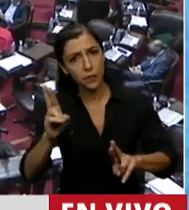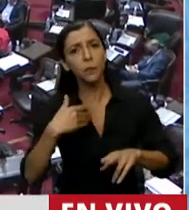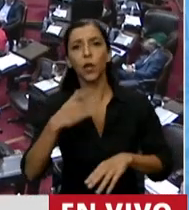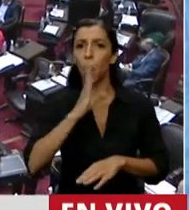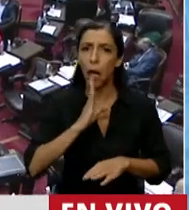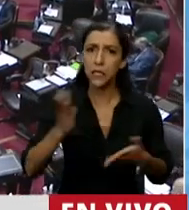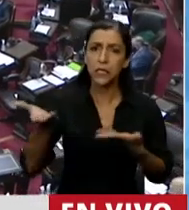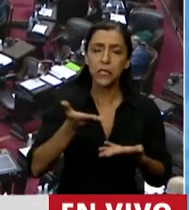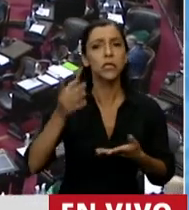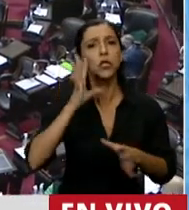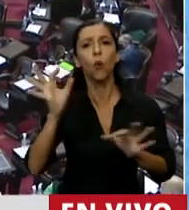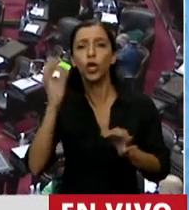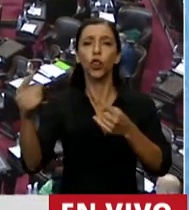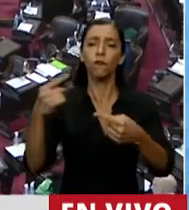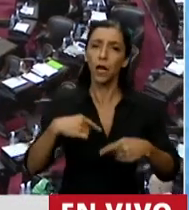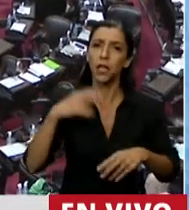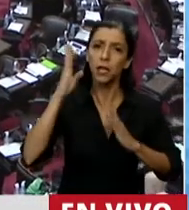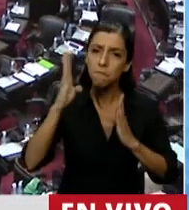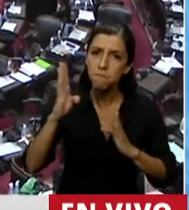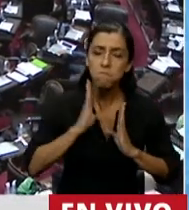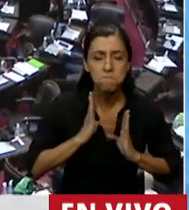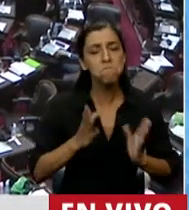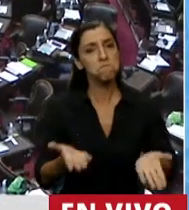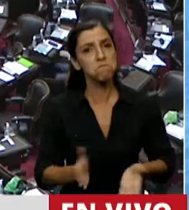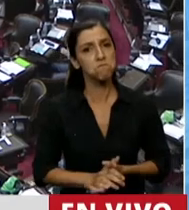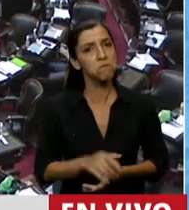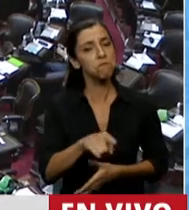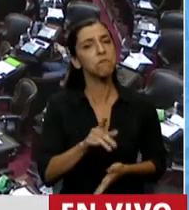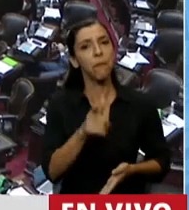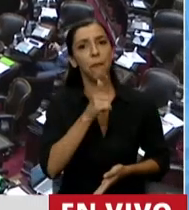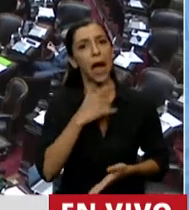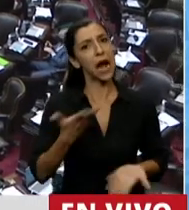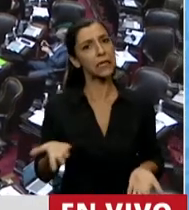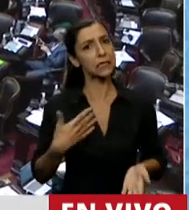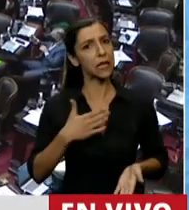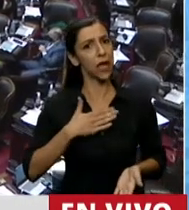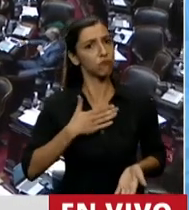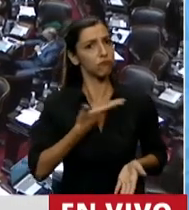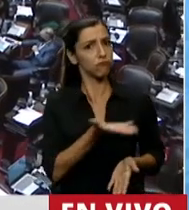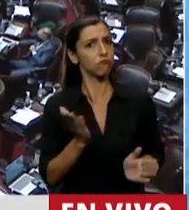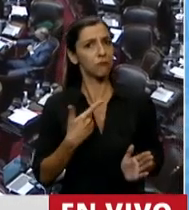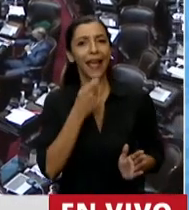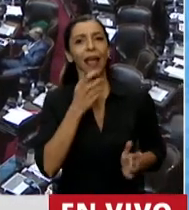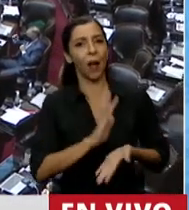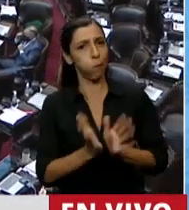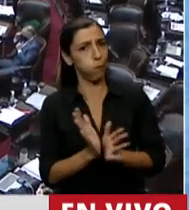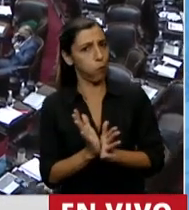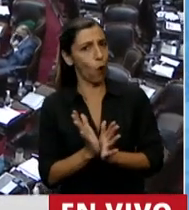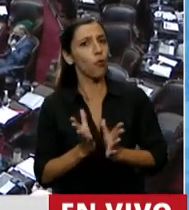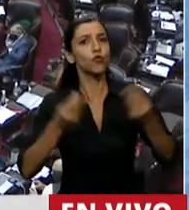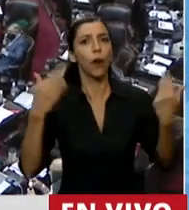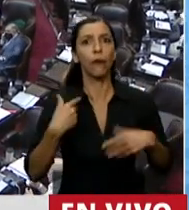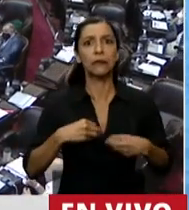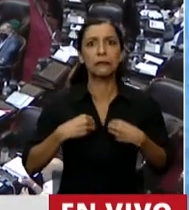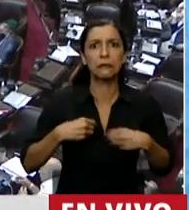piensa distinto, es un gran ejemplo que hoy estamos dando y del cual, como otras veces no hemos sentido culpables, hoy tenemos que sentirnos